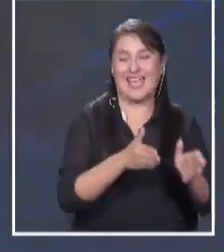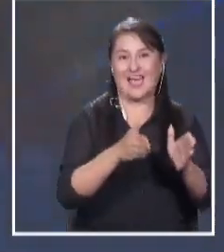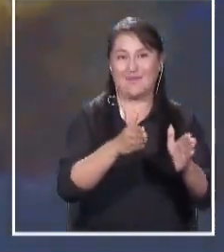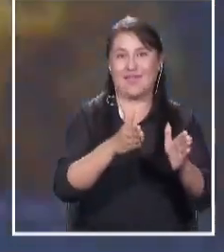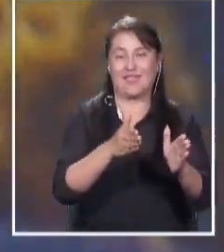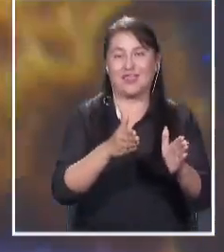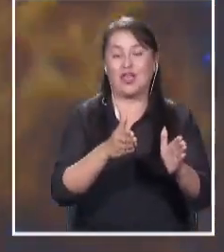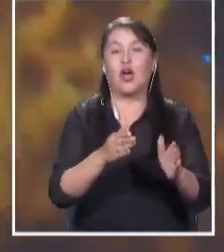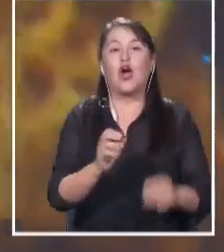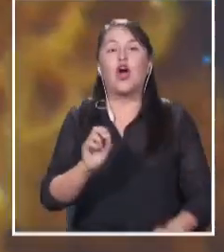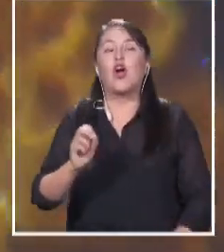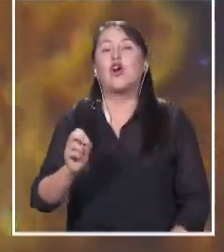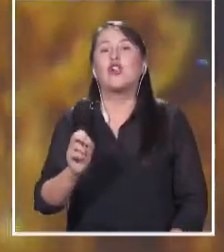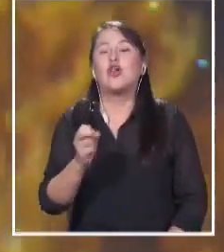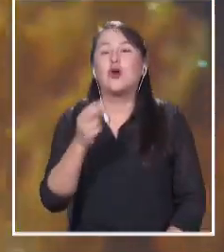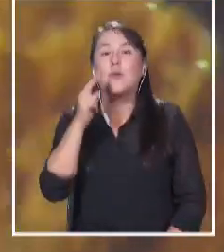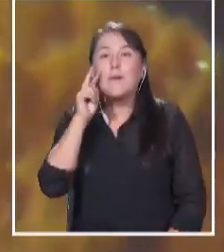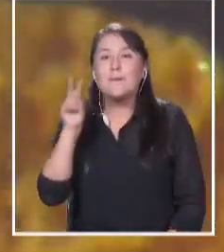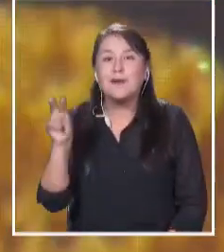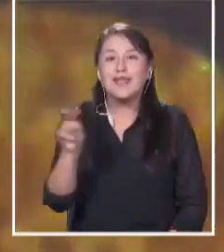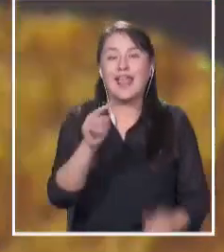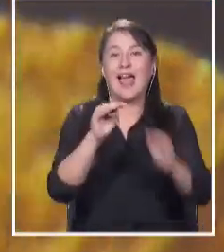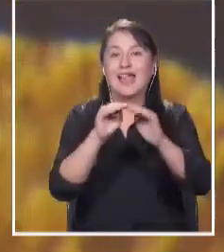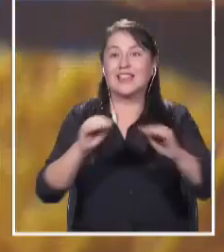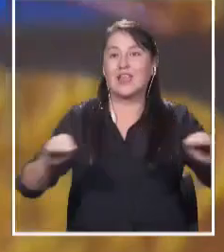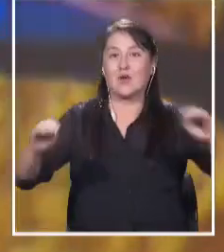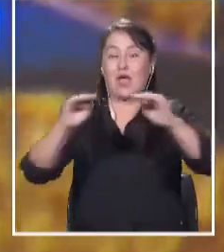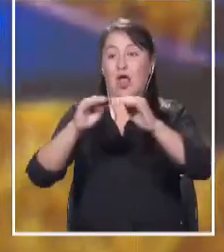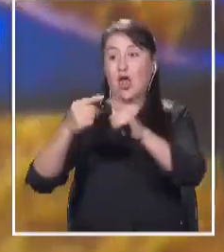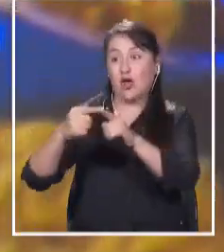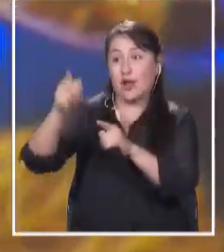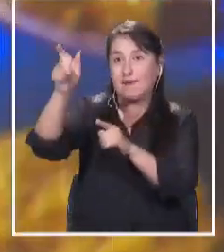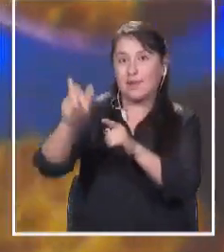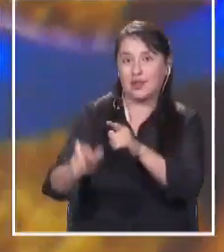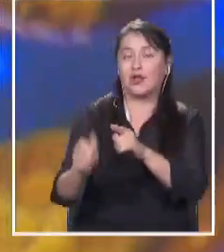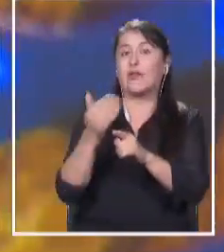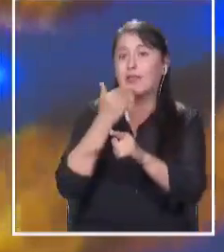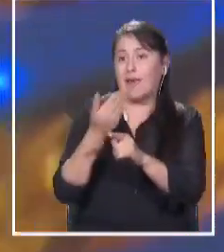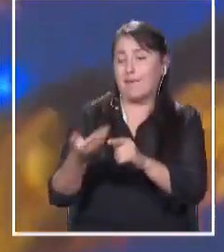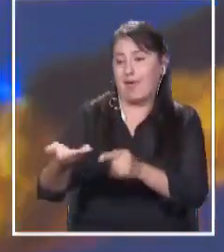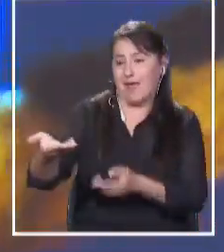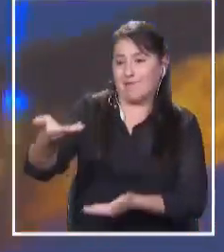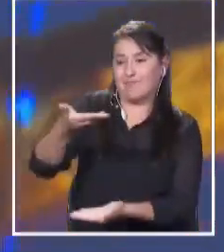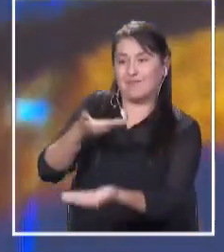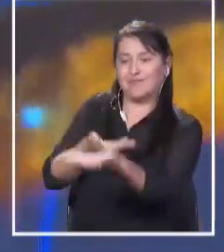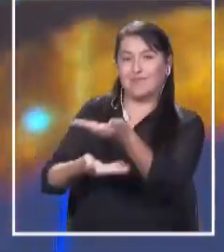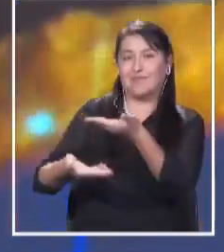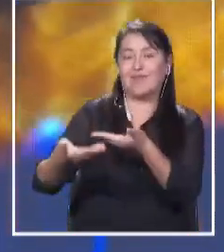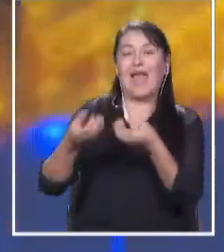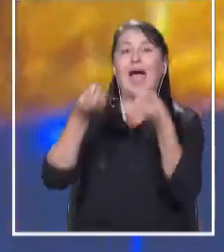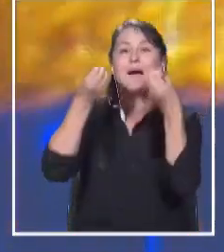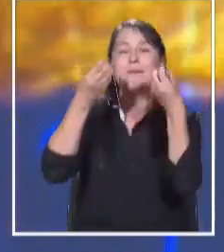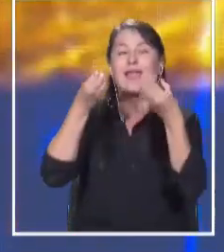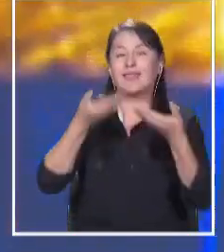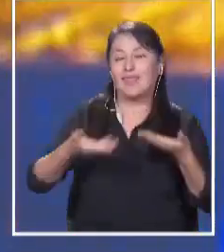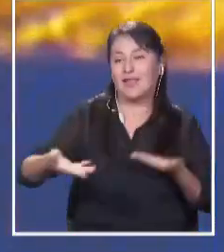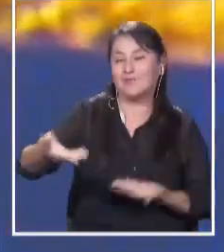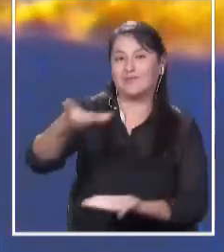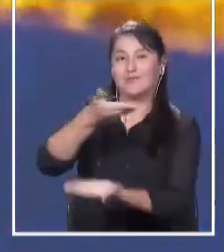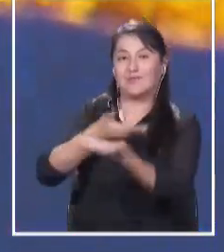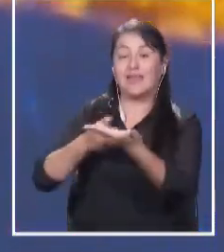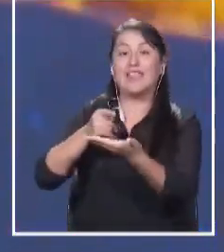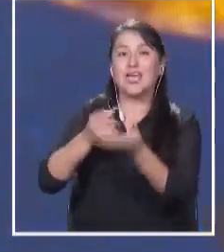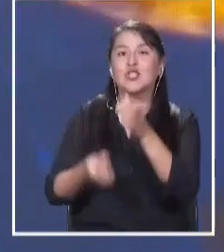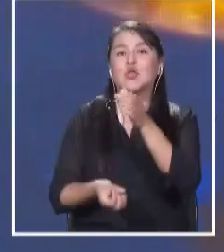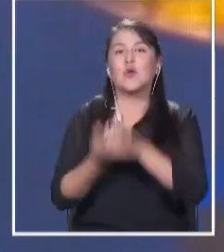bidireccionalidad en la educación, la horizontalidad, saber que la otra persona también tiene cosas que decirte, aprender en conjunto y todo eso nos lleva a un nuevo concepto